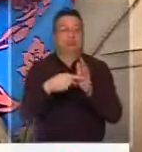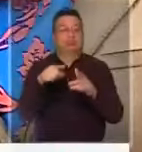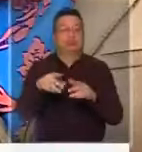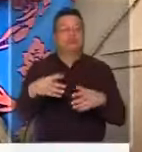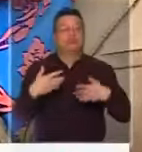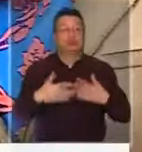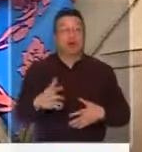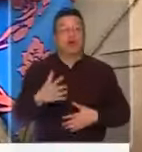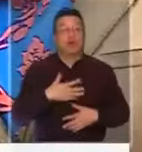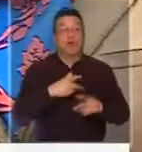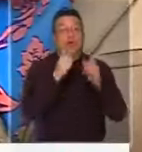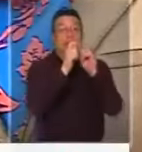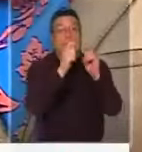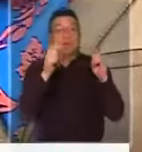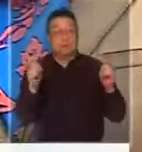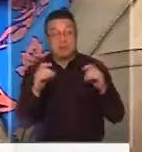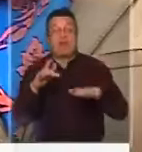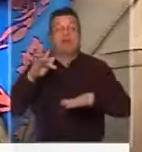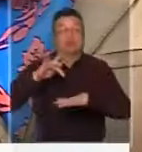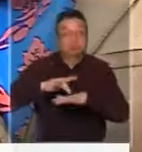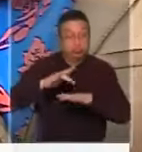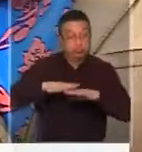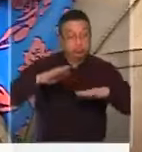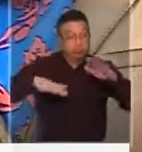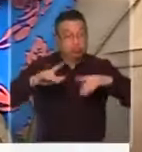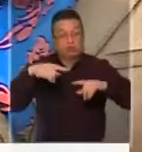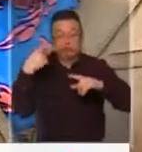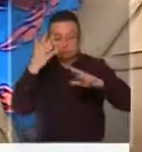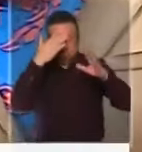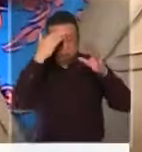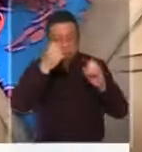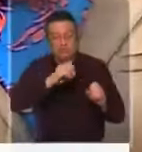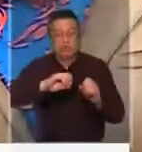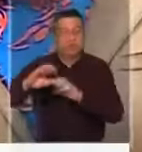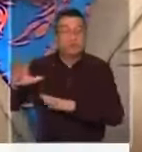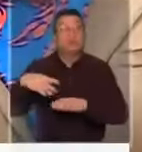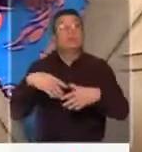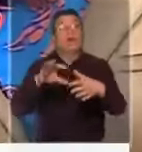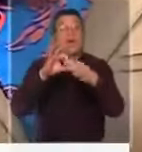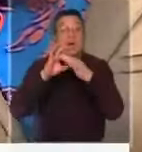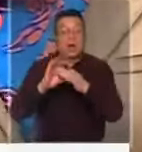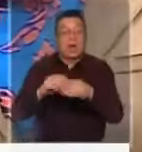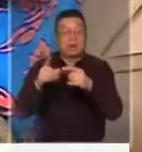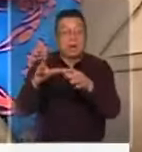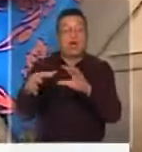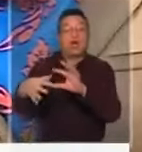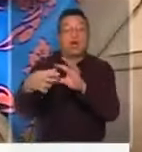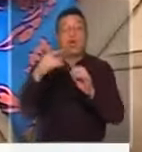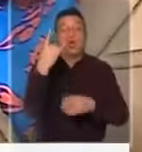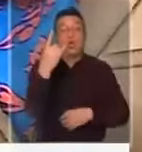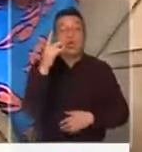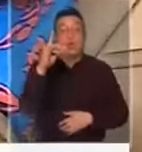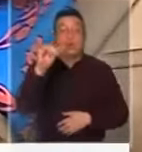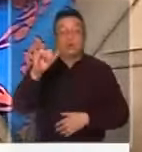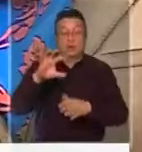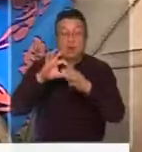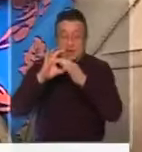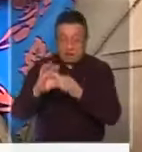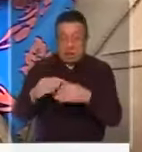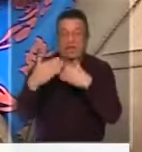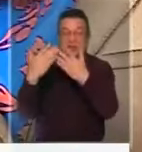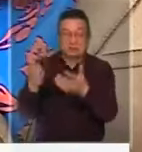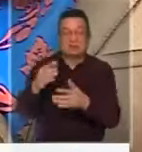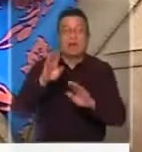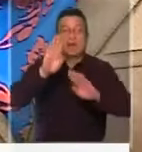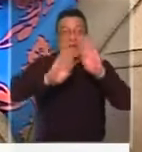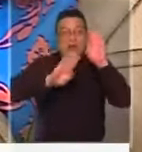Había sido una campaña en momentos tensa, pero dejamos todo atrás y le agradezco a la Unión Demócrata Independiente, le agradezco al